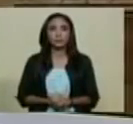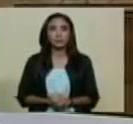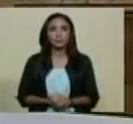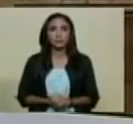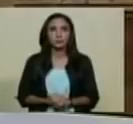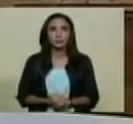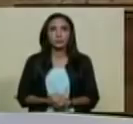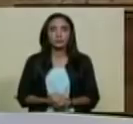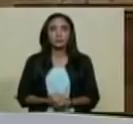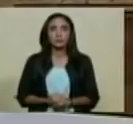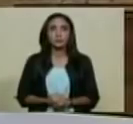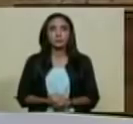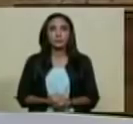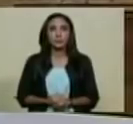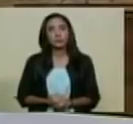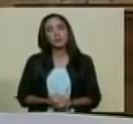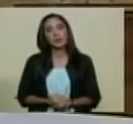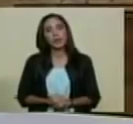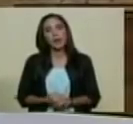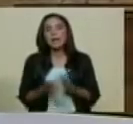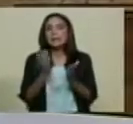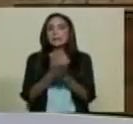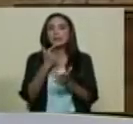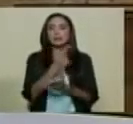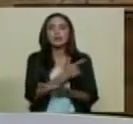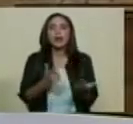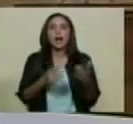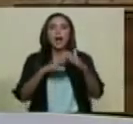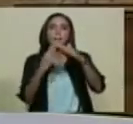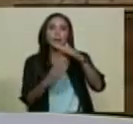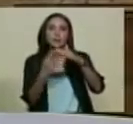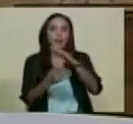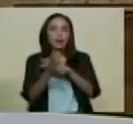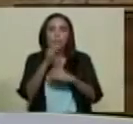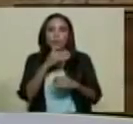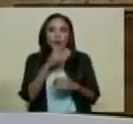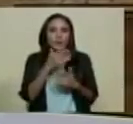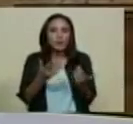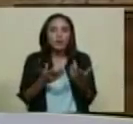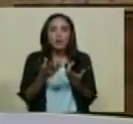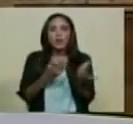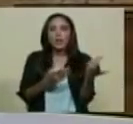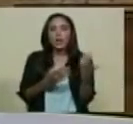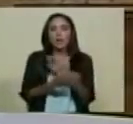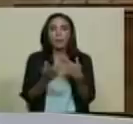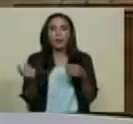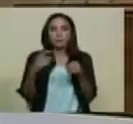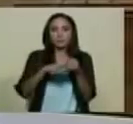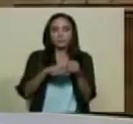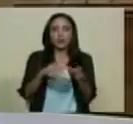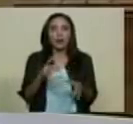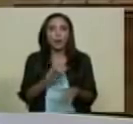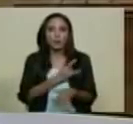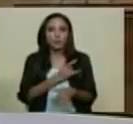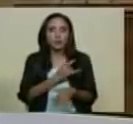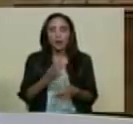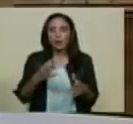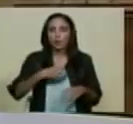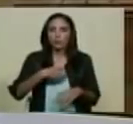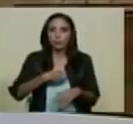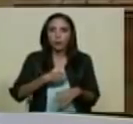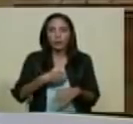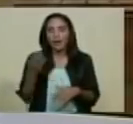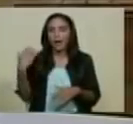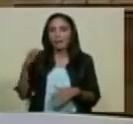Siempre se hablaba de los bachilleres sin cupo, porque no había una planificación para incorporar a los bachilleres y a la